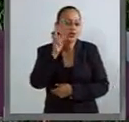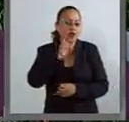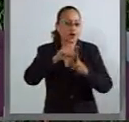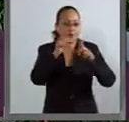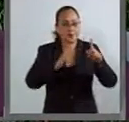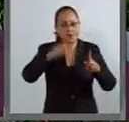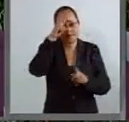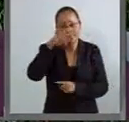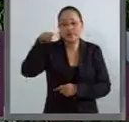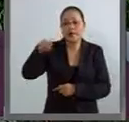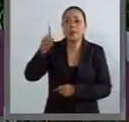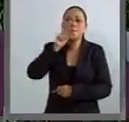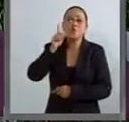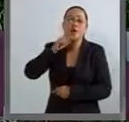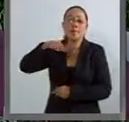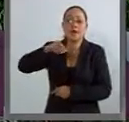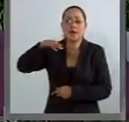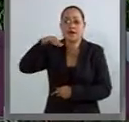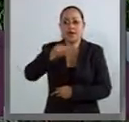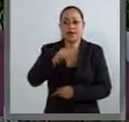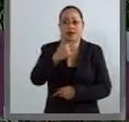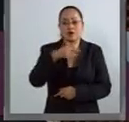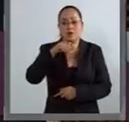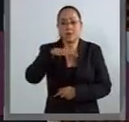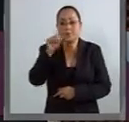República, Mariana Gómez del Campo.